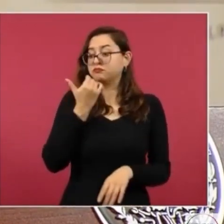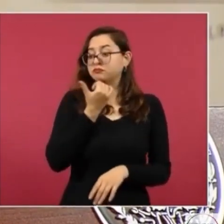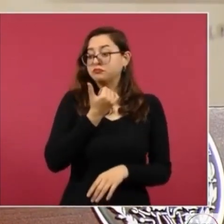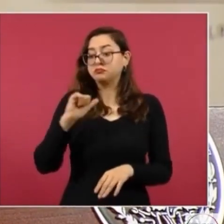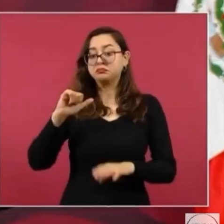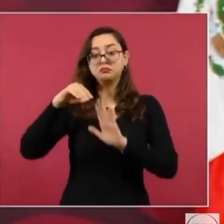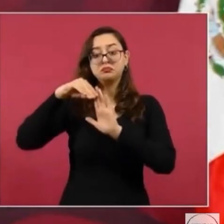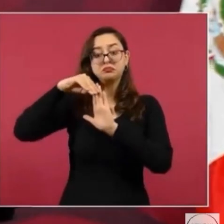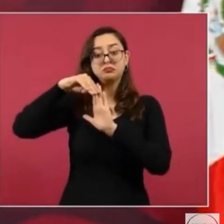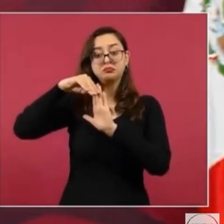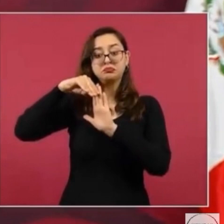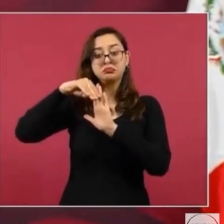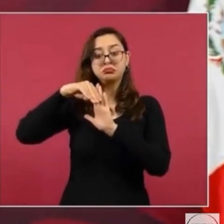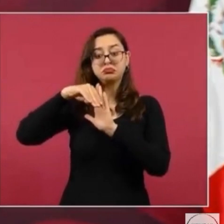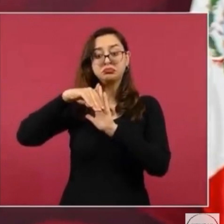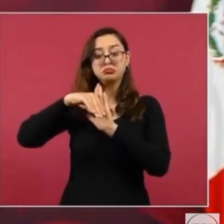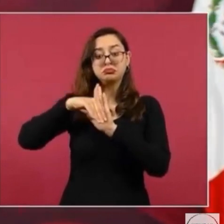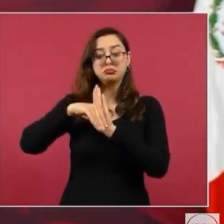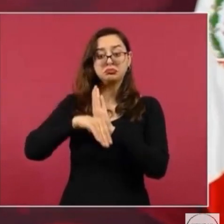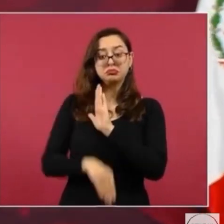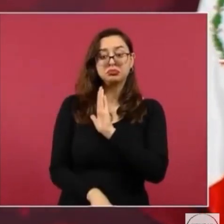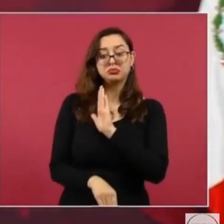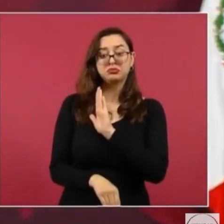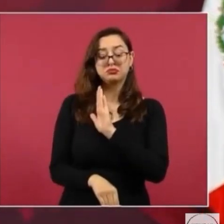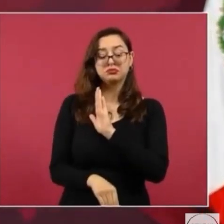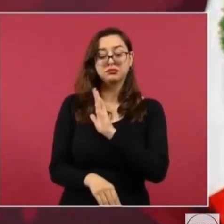El que se corrompe,